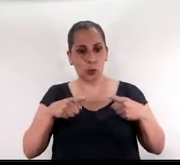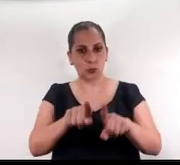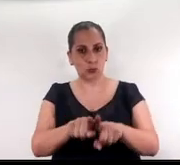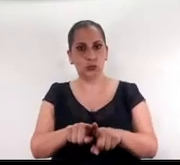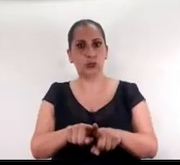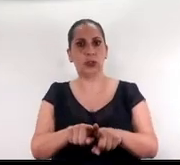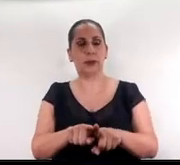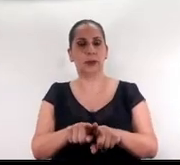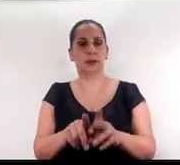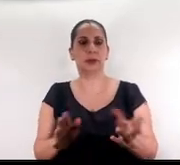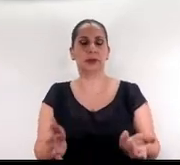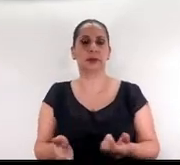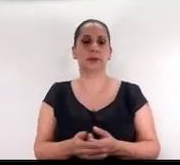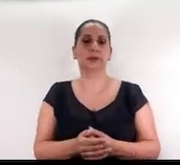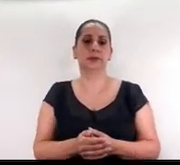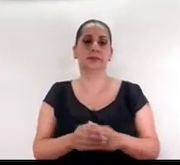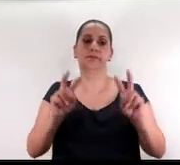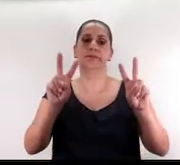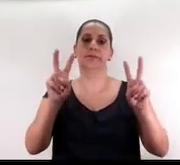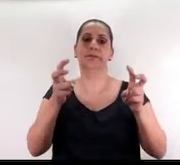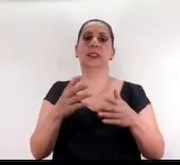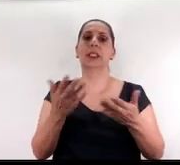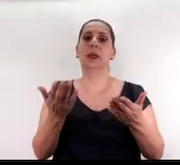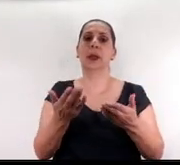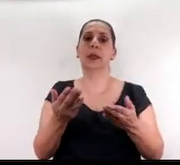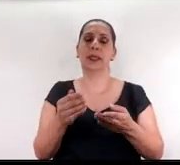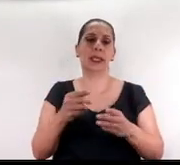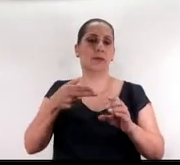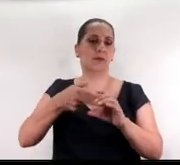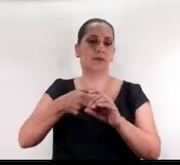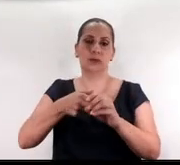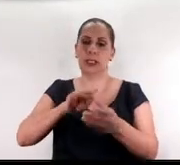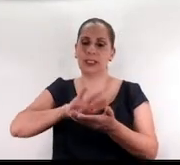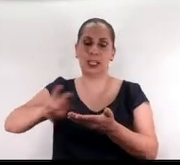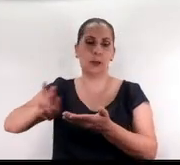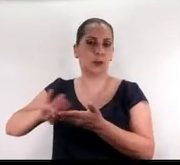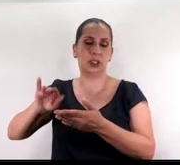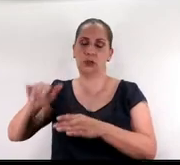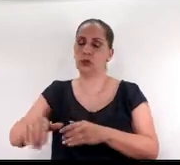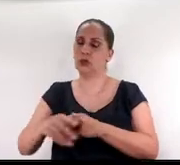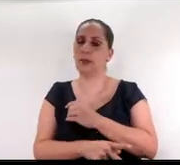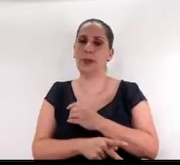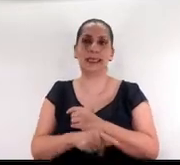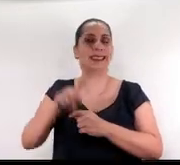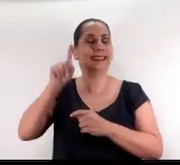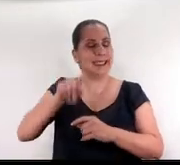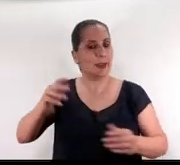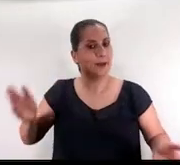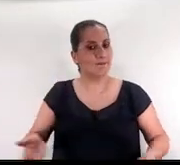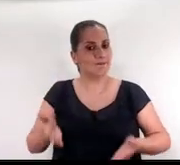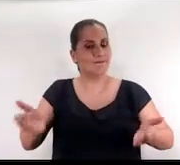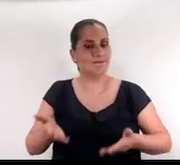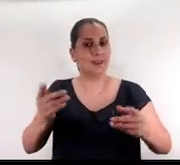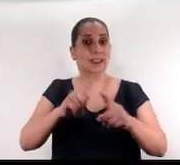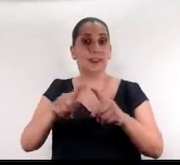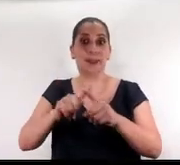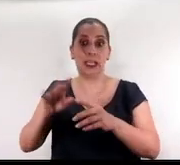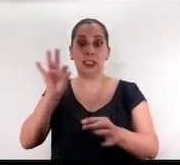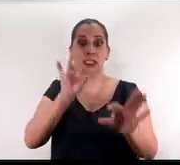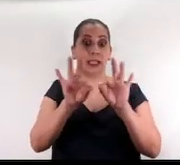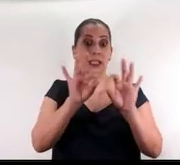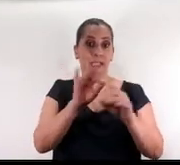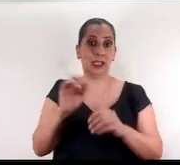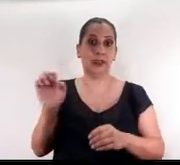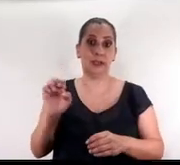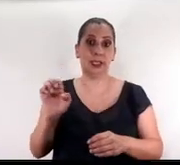pero paralelamente en el tema de la descarbonización de nuestro país. Necesitamos impulsar las alternativas energéticas. Y